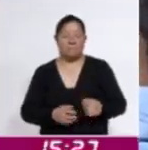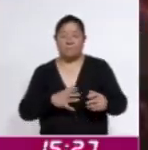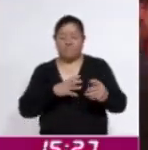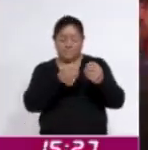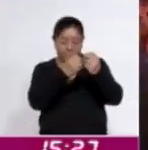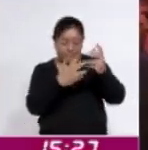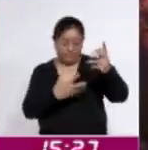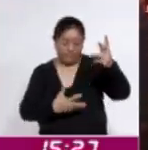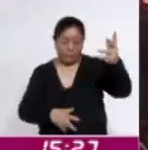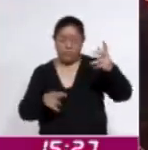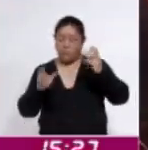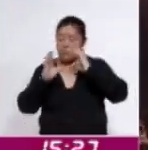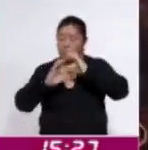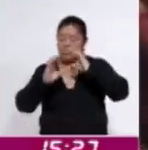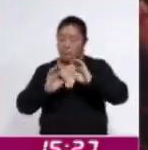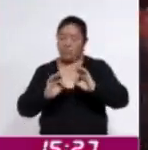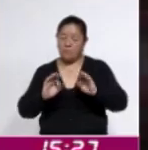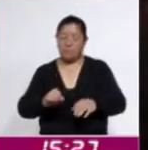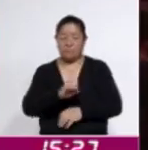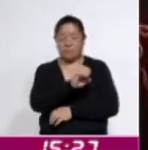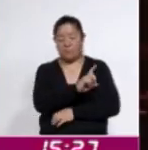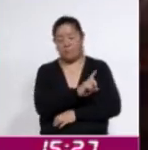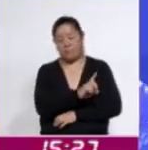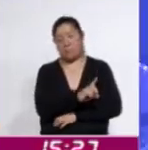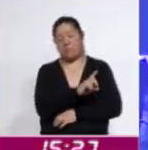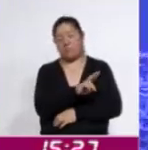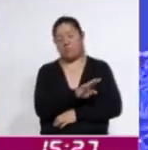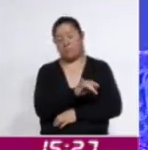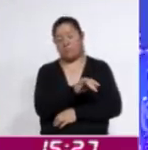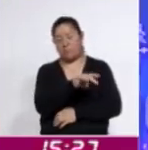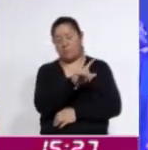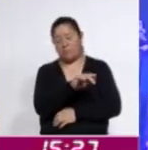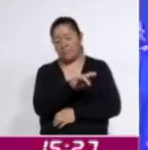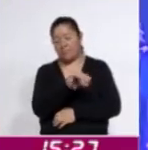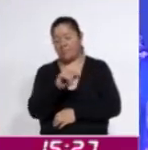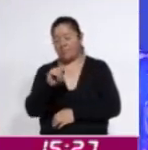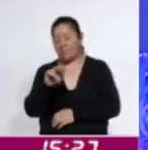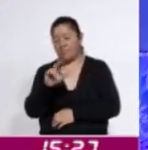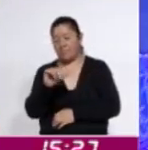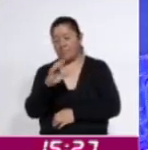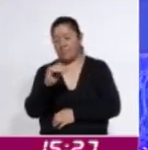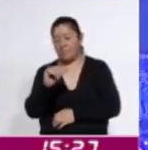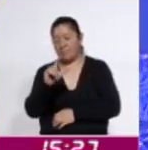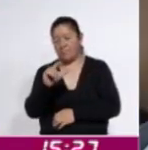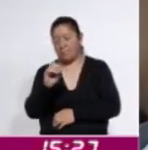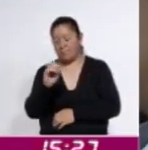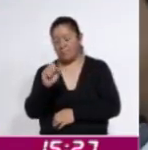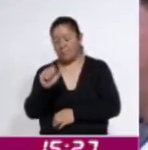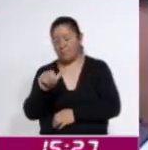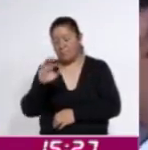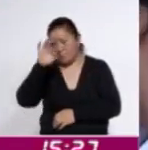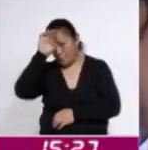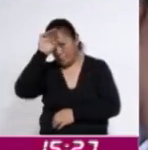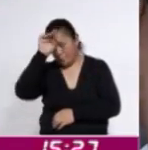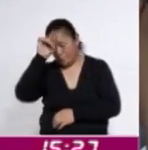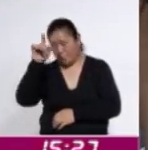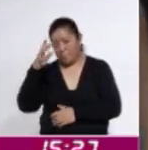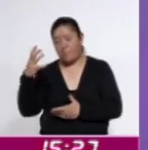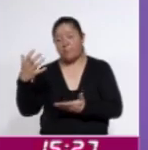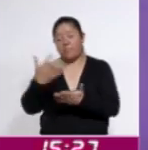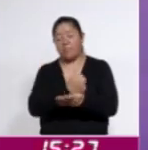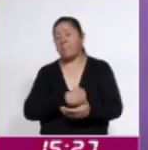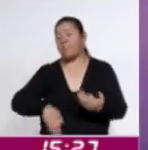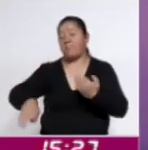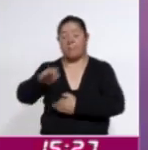sus más grandes éxitos, Edwin Luna y La Tlacalosa de Monterrey conquistaron al público tlaxcalteca en el Teatro del Pueblo de Tlaxcala, la Feria